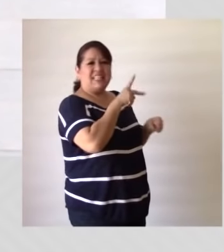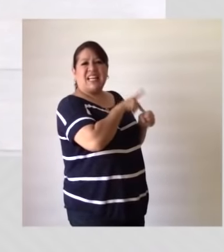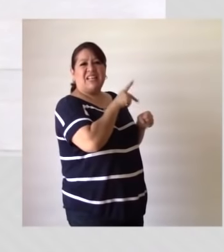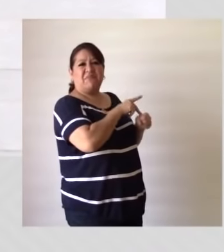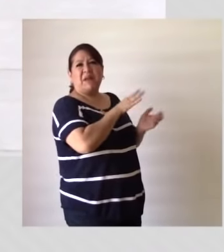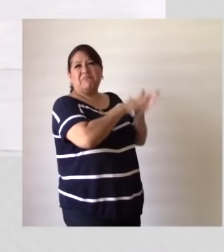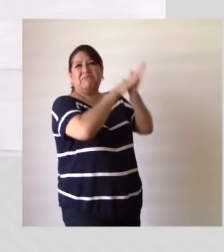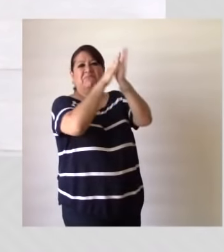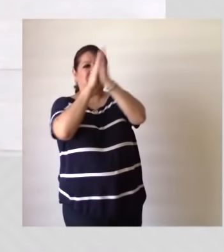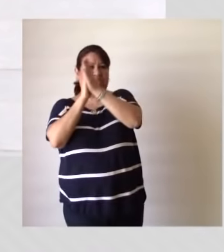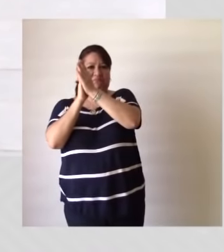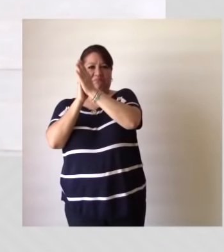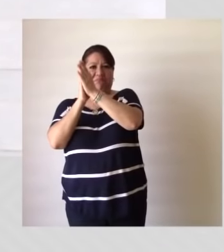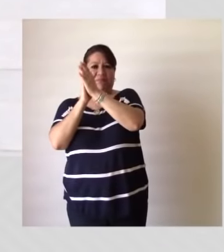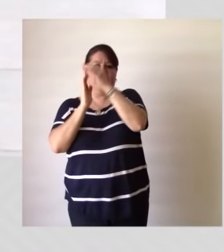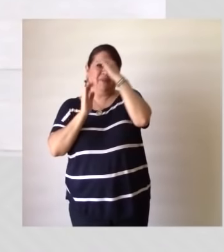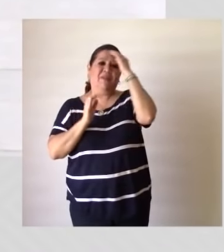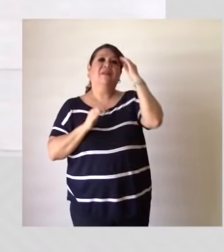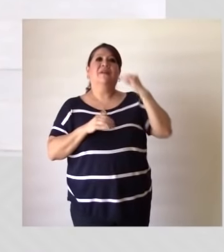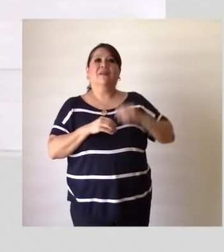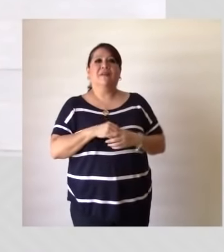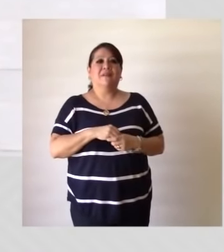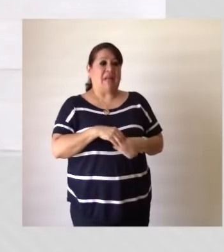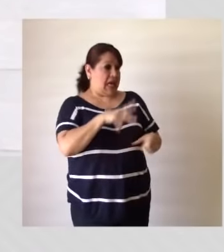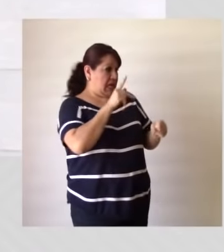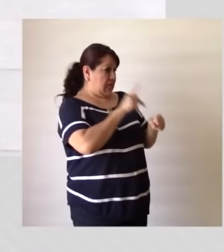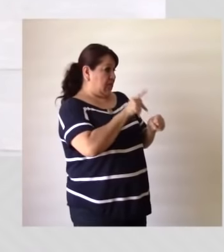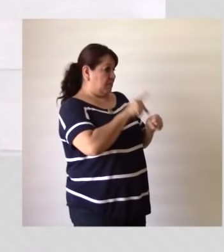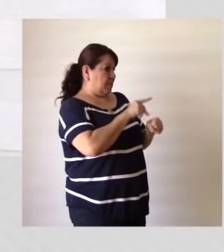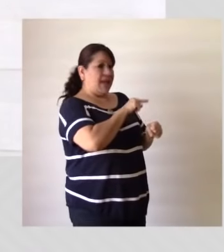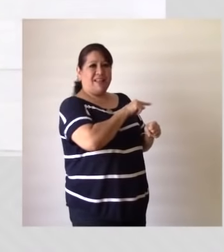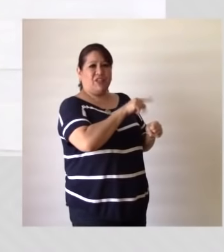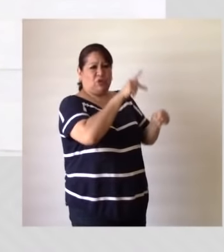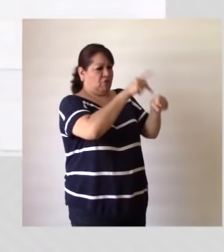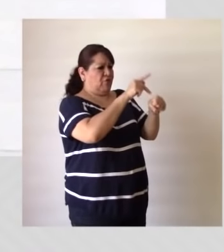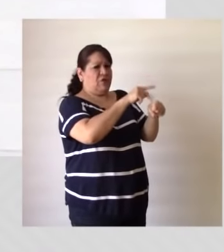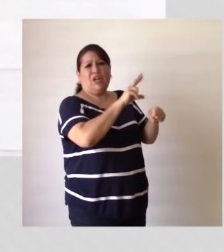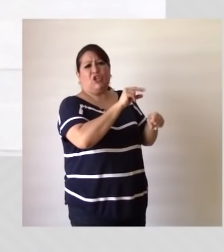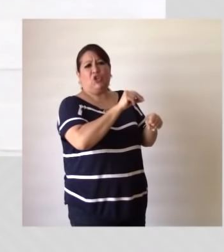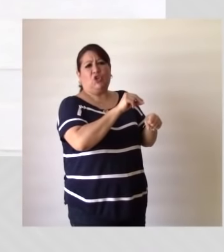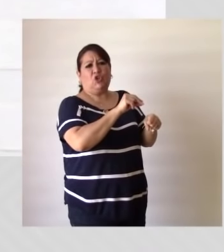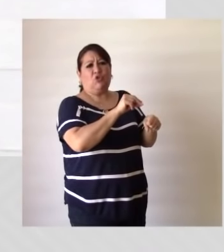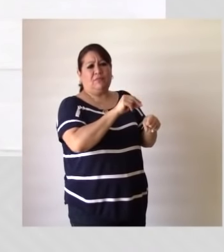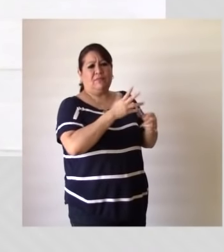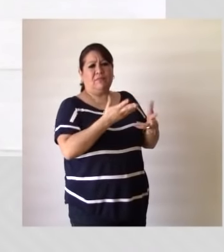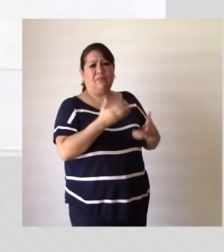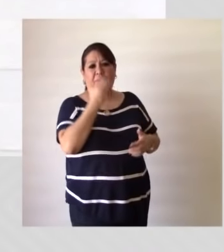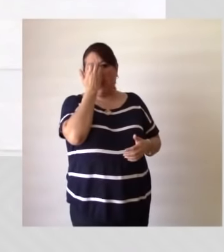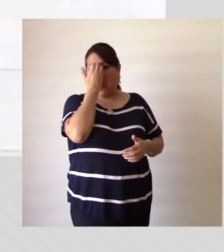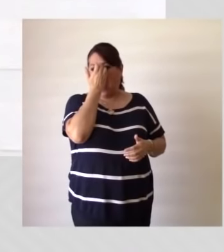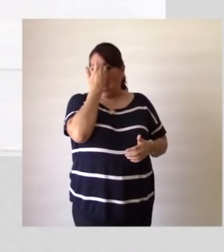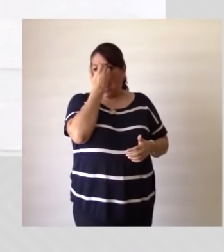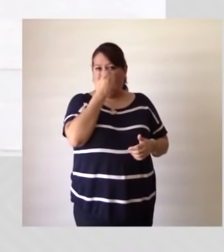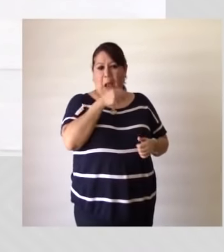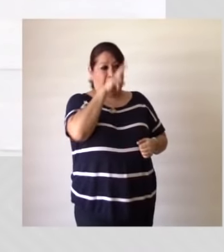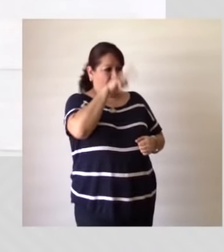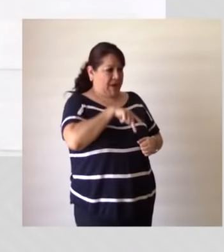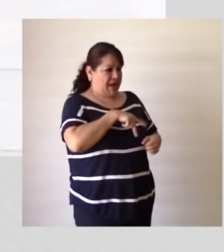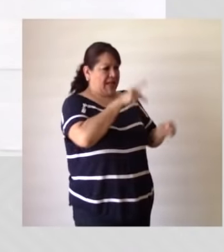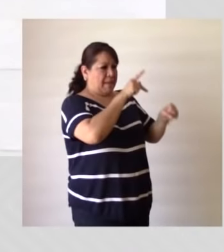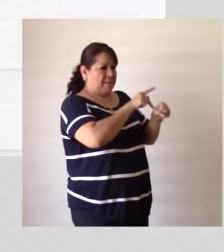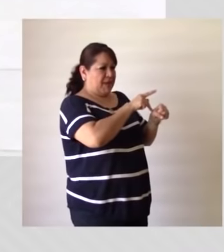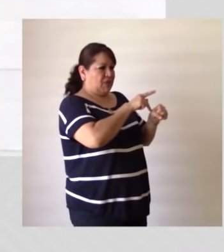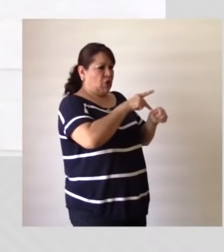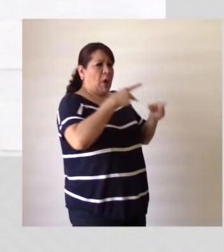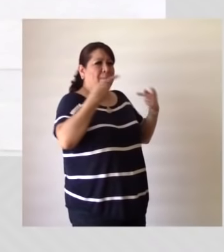no necesariamente son físicamente piedras que también lo pueden ser pero son personas que no tienen una